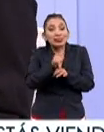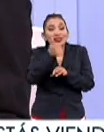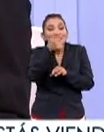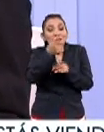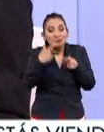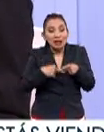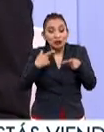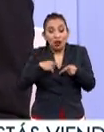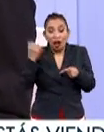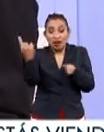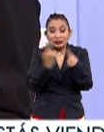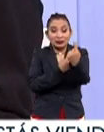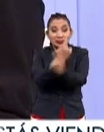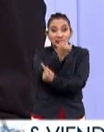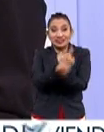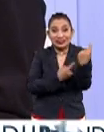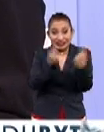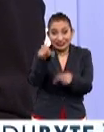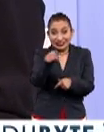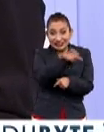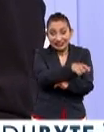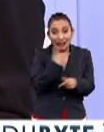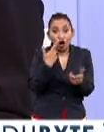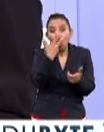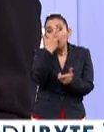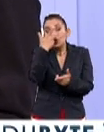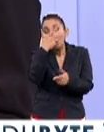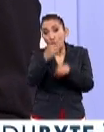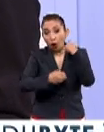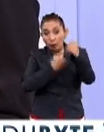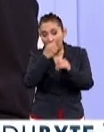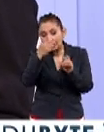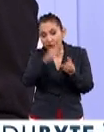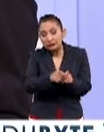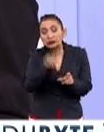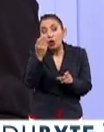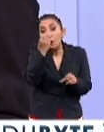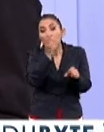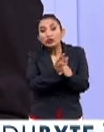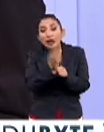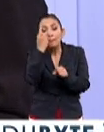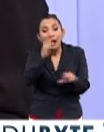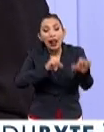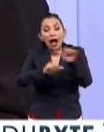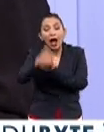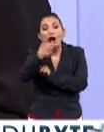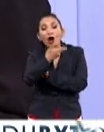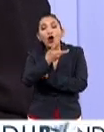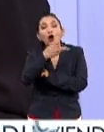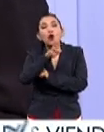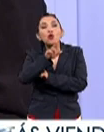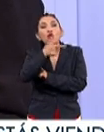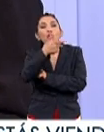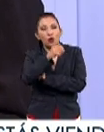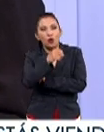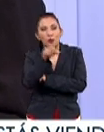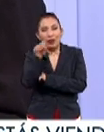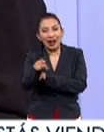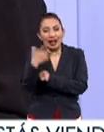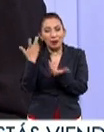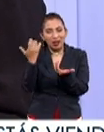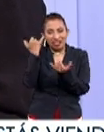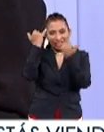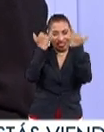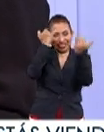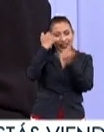26 personajes que están durante las 8 obras. Y es una oportunidad también para Hugo para quitar esta onda que